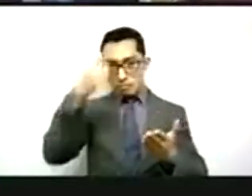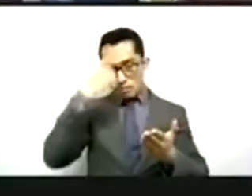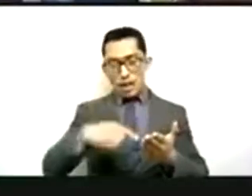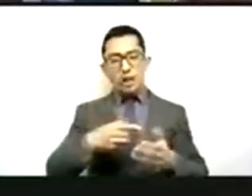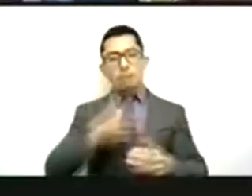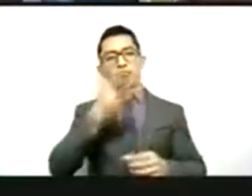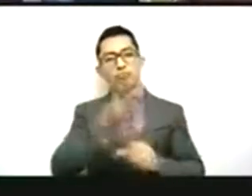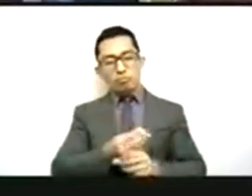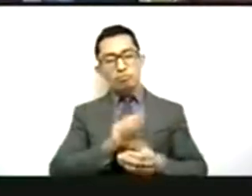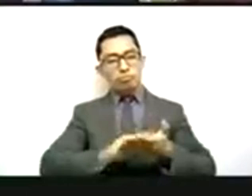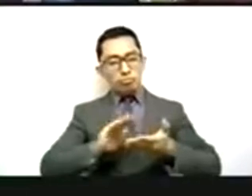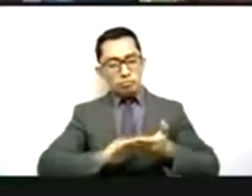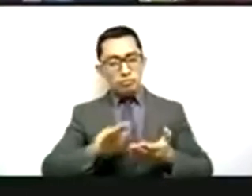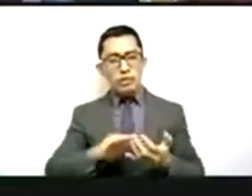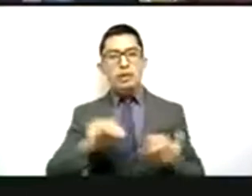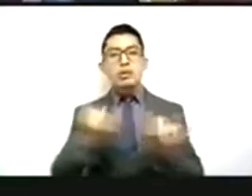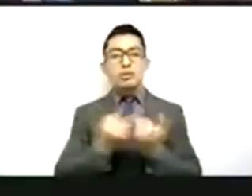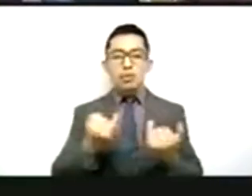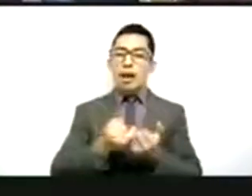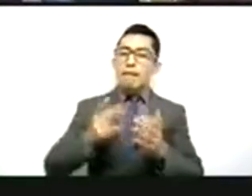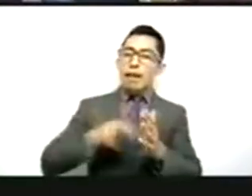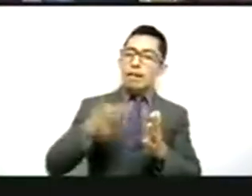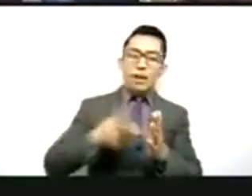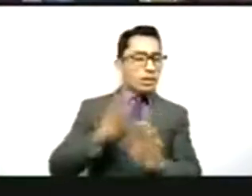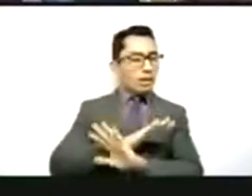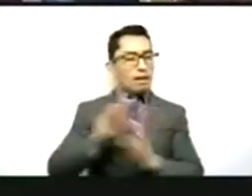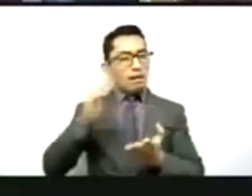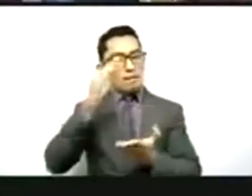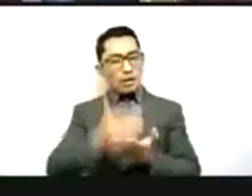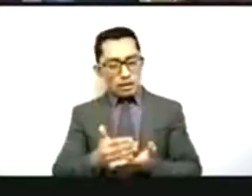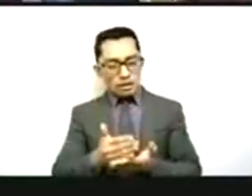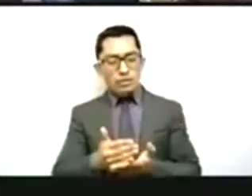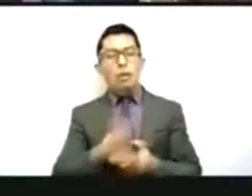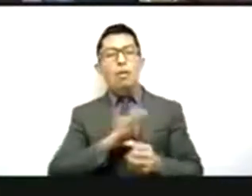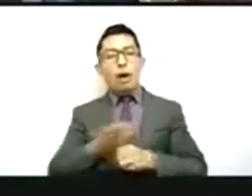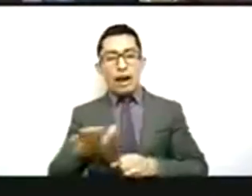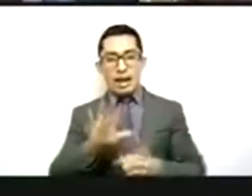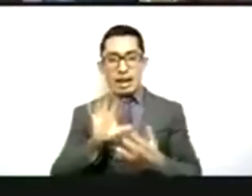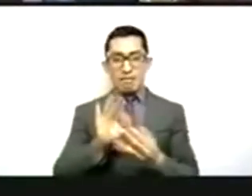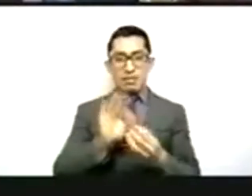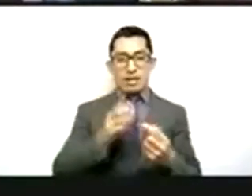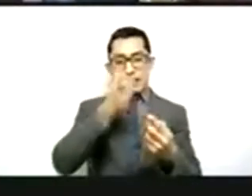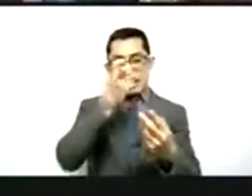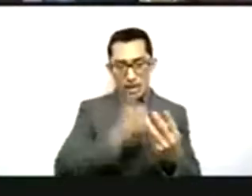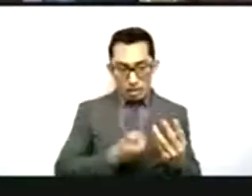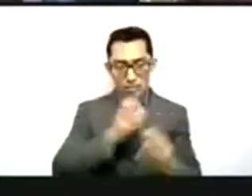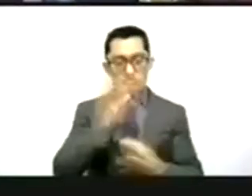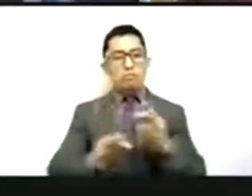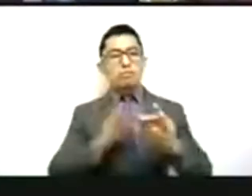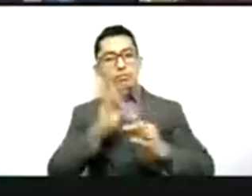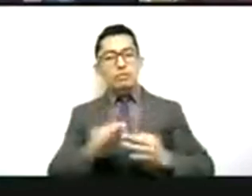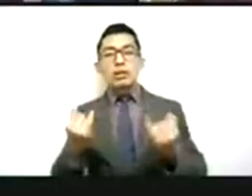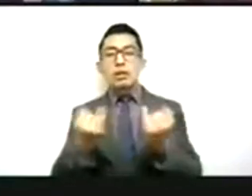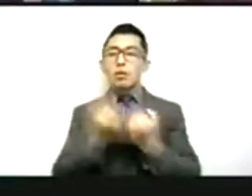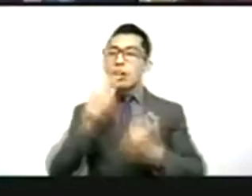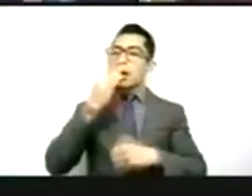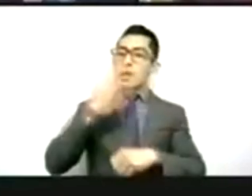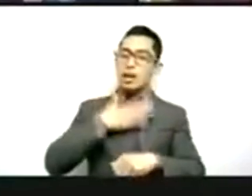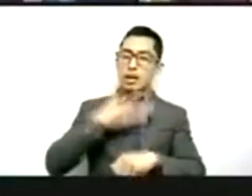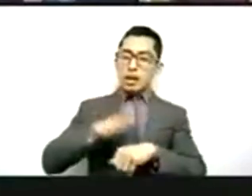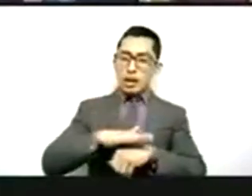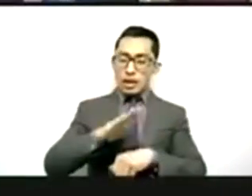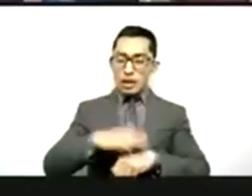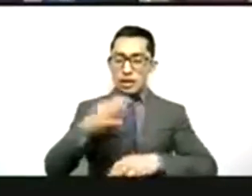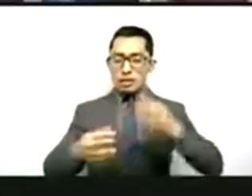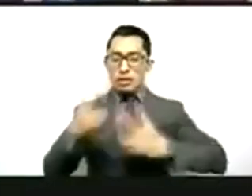y garantías de no repetición en los términos antes precisados y comunicar a este órgano